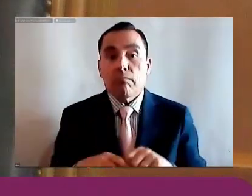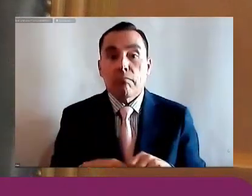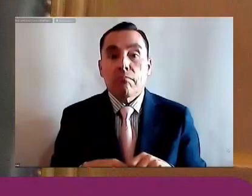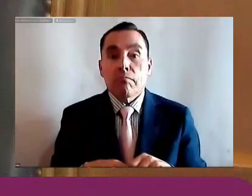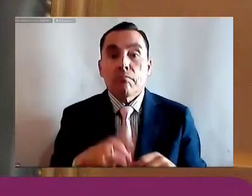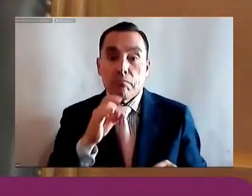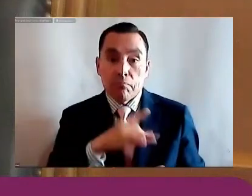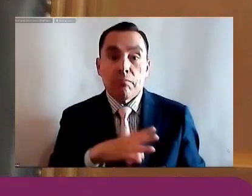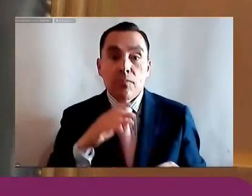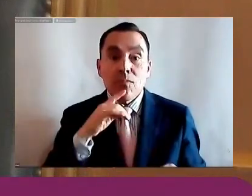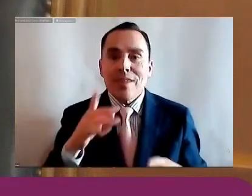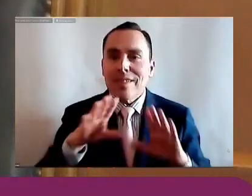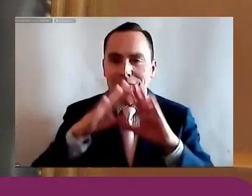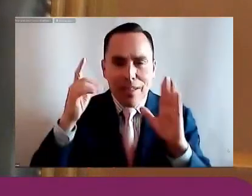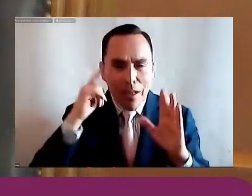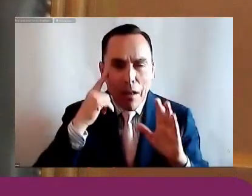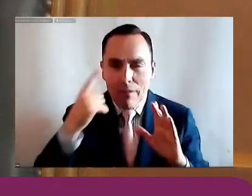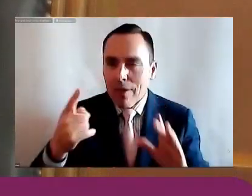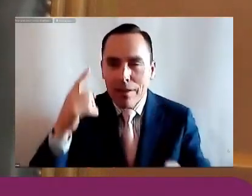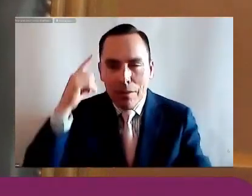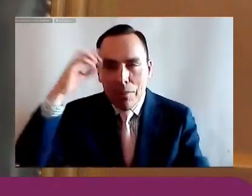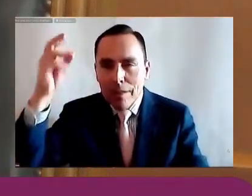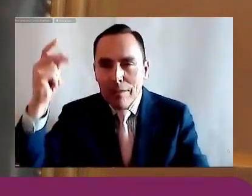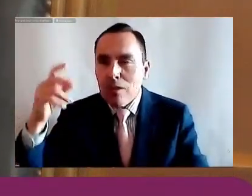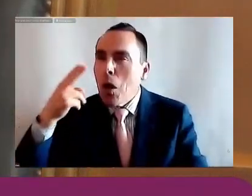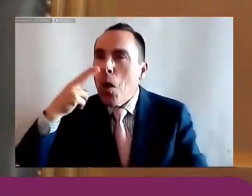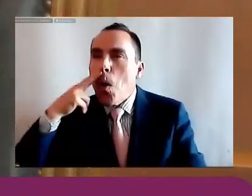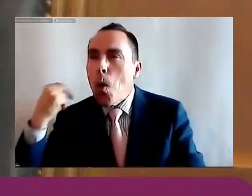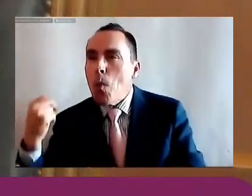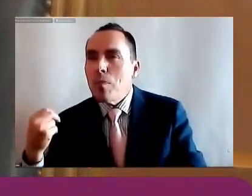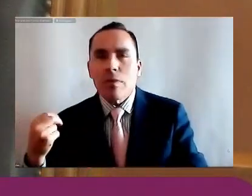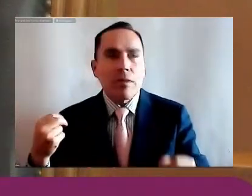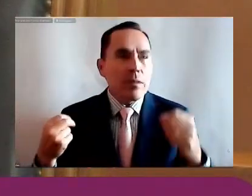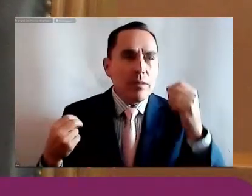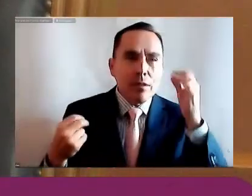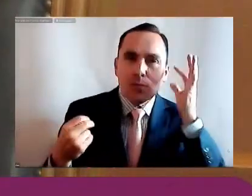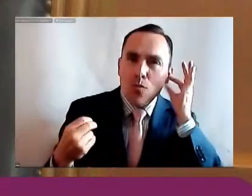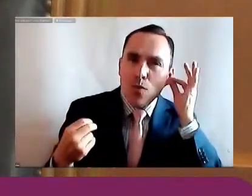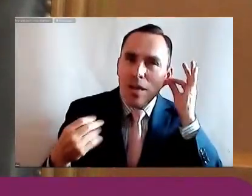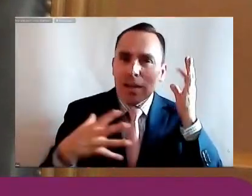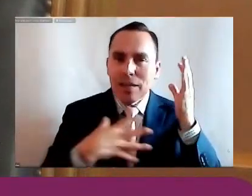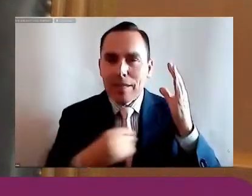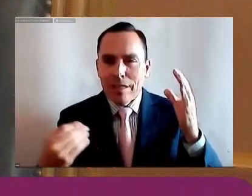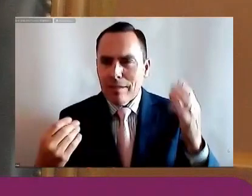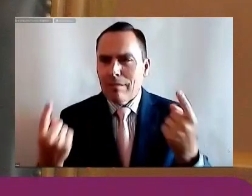esta figura de la familia hombre, mujer, hijo y los roles